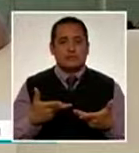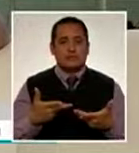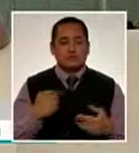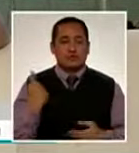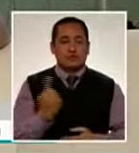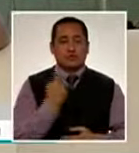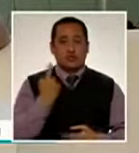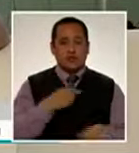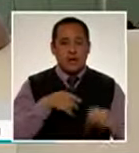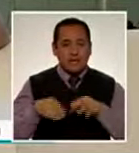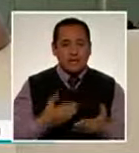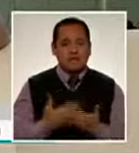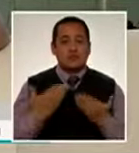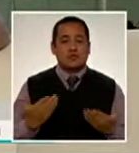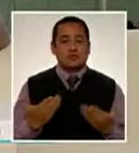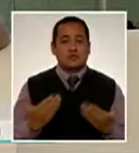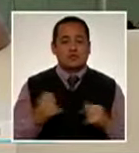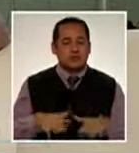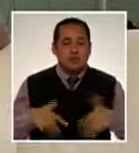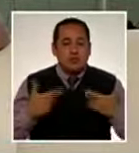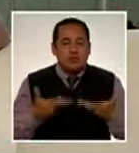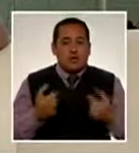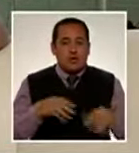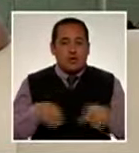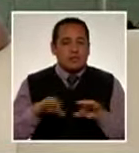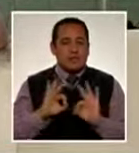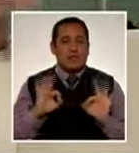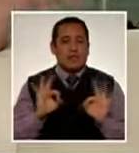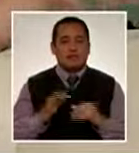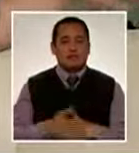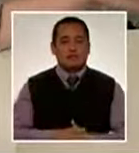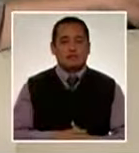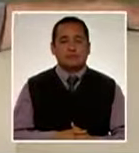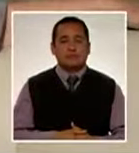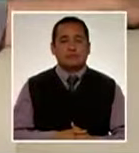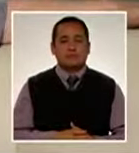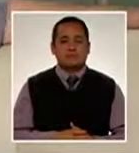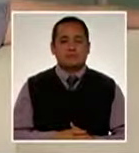solo hacer las cosas, no podríamos hacerlas.